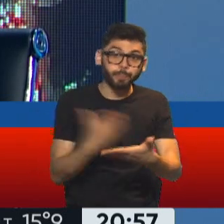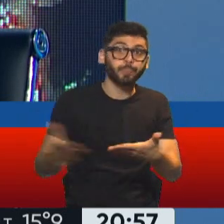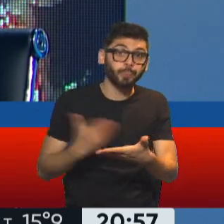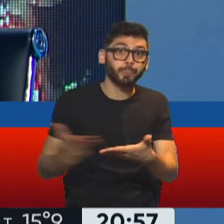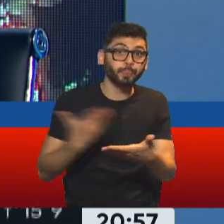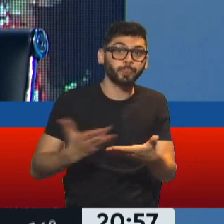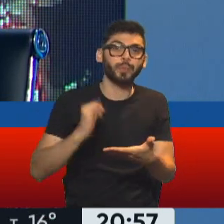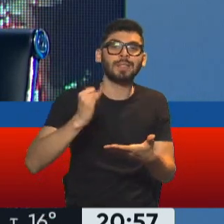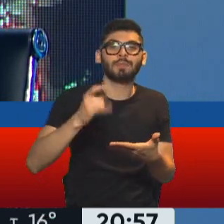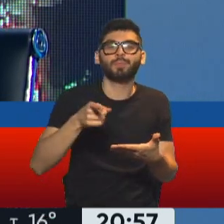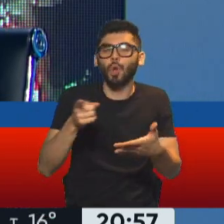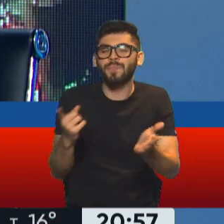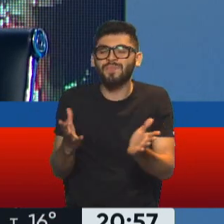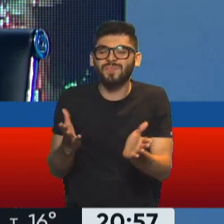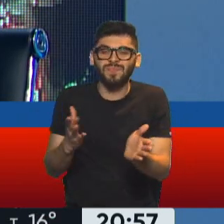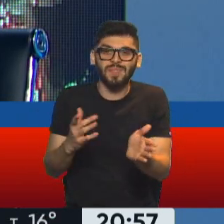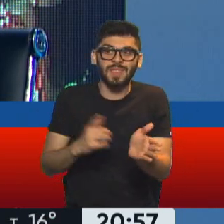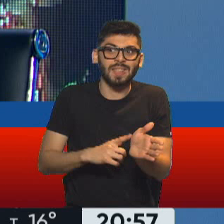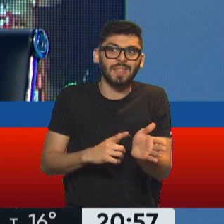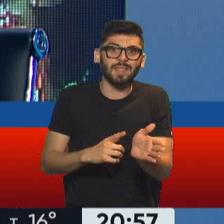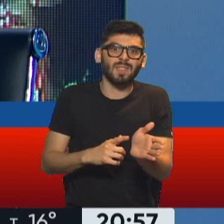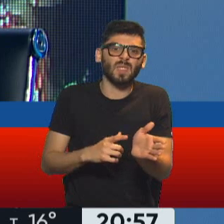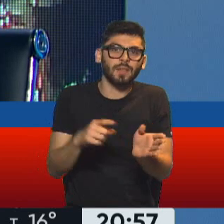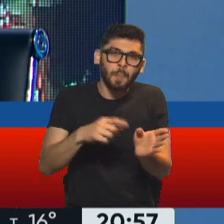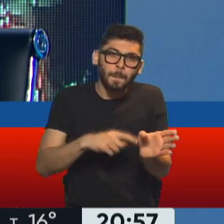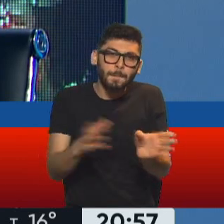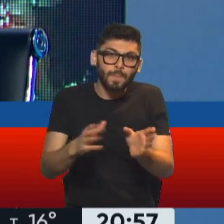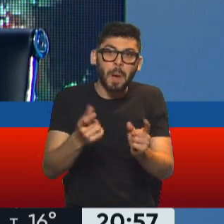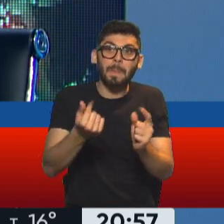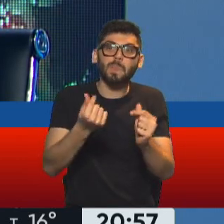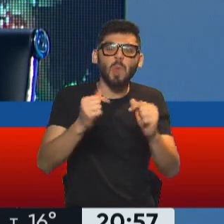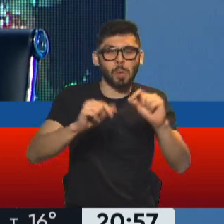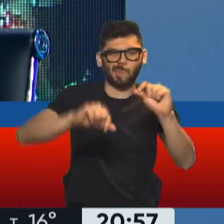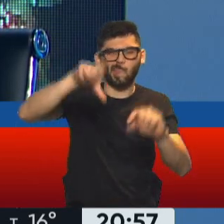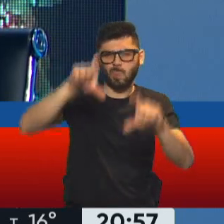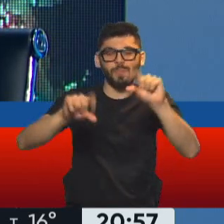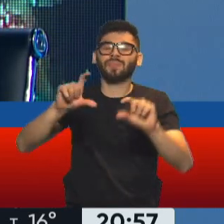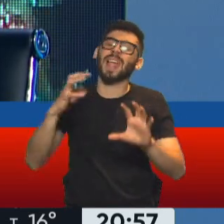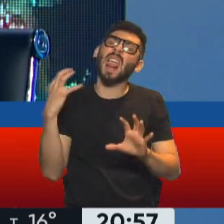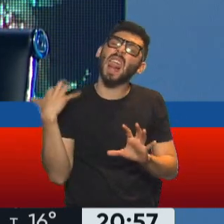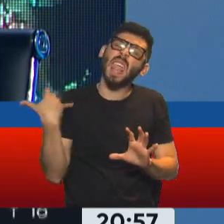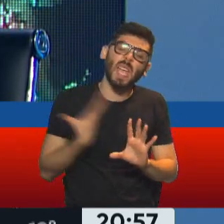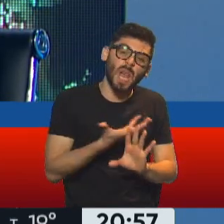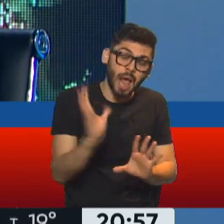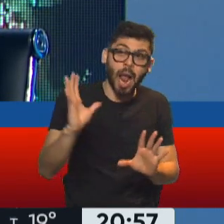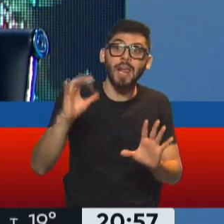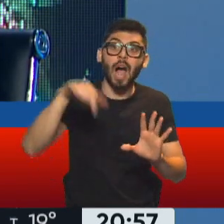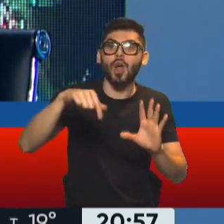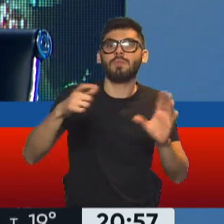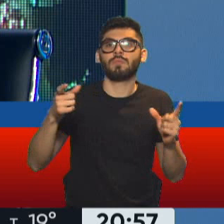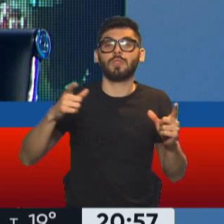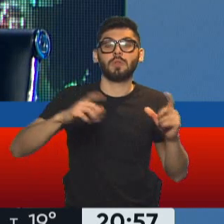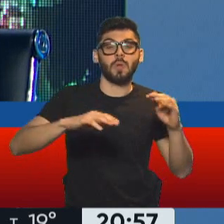llevó un proceso y ahí claramente hubo mucha distorsión de precios. En general esa situación se fue normalizando,